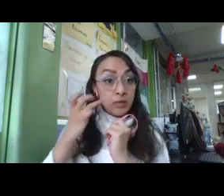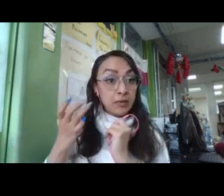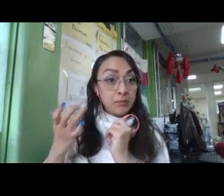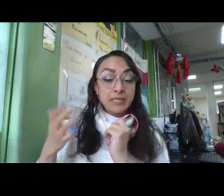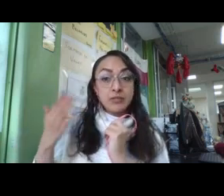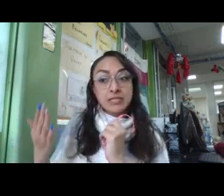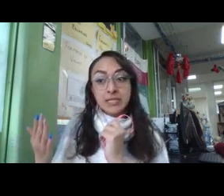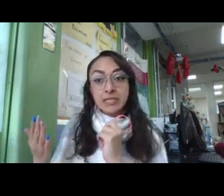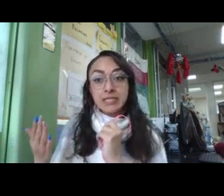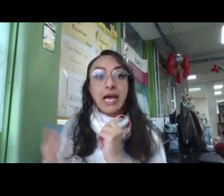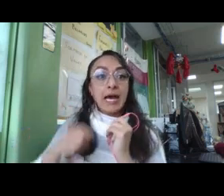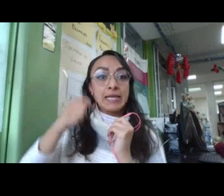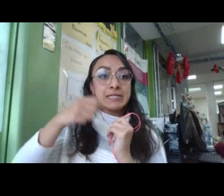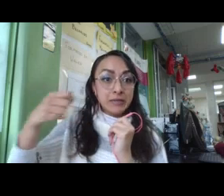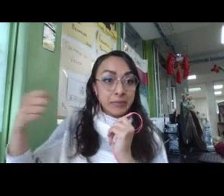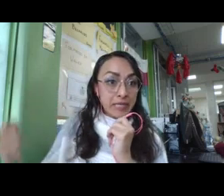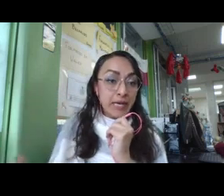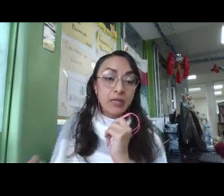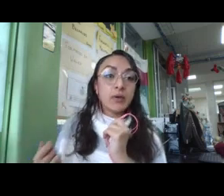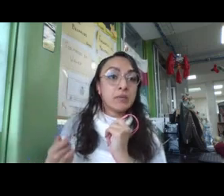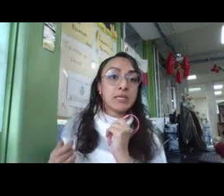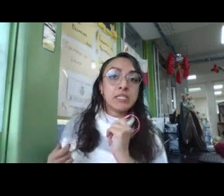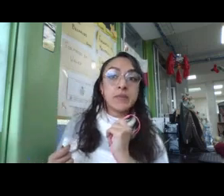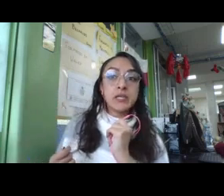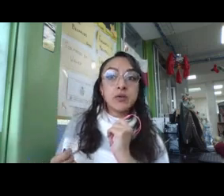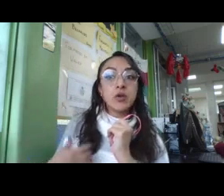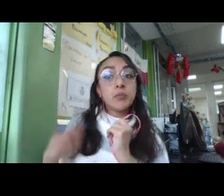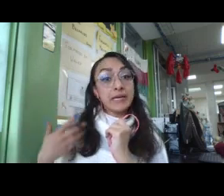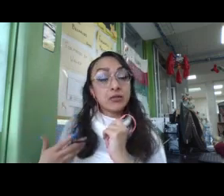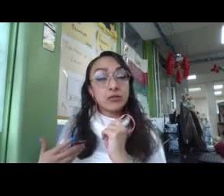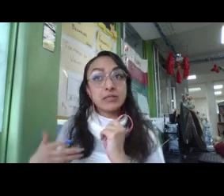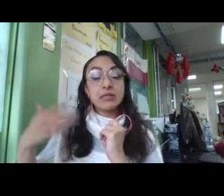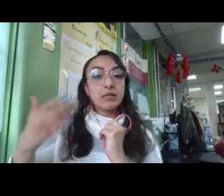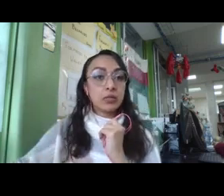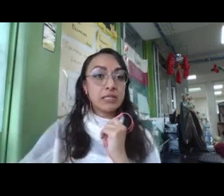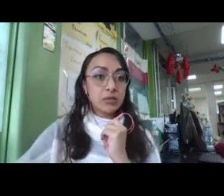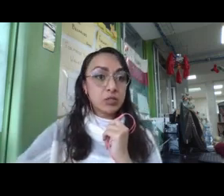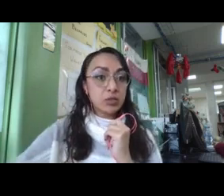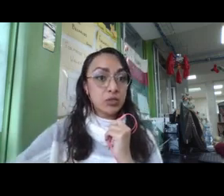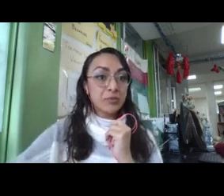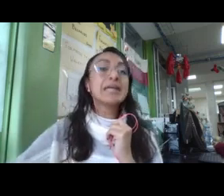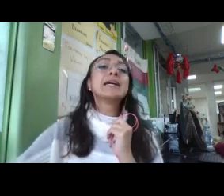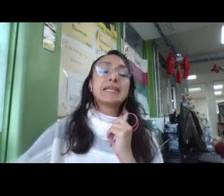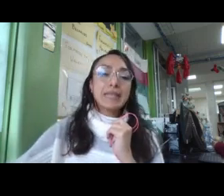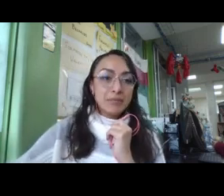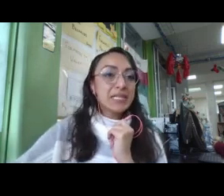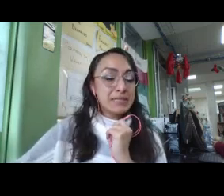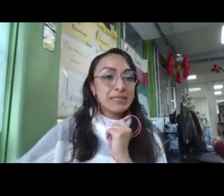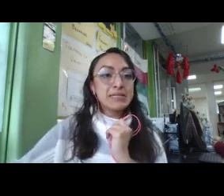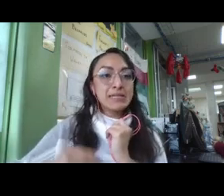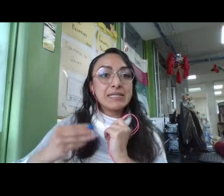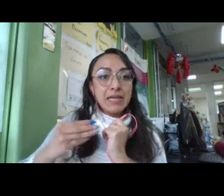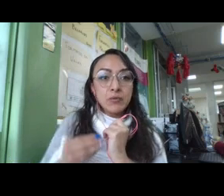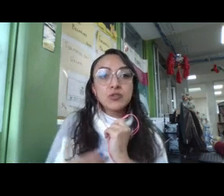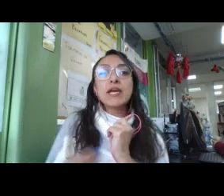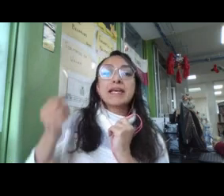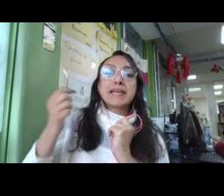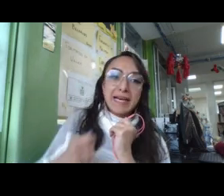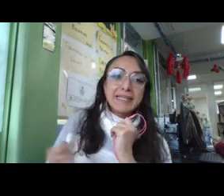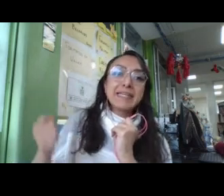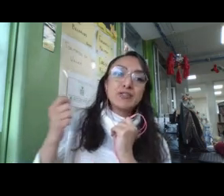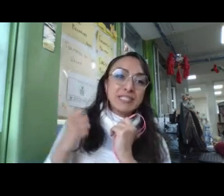a la escuela para que nos enseñen a escribir adecuadamente español o para que nos enseñen a utilizar nuestro idioma, también así